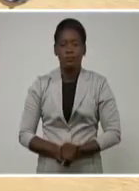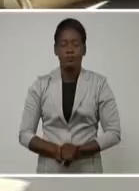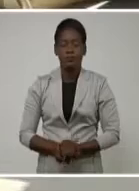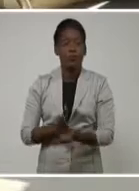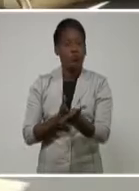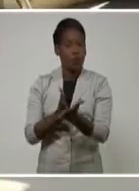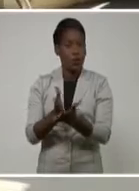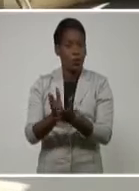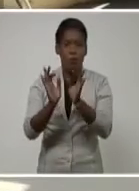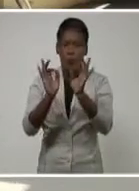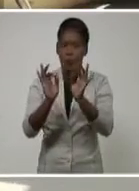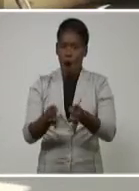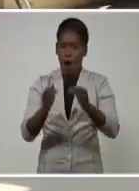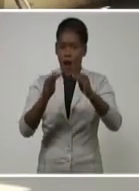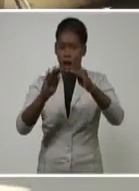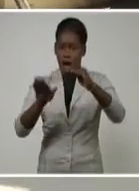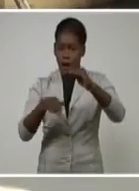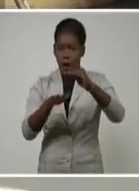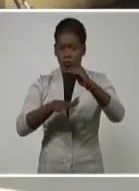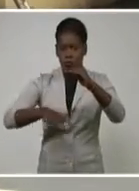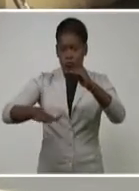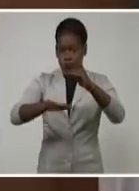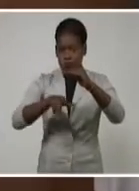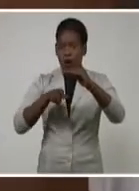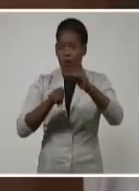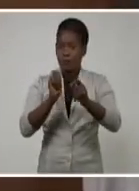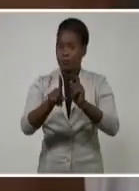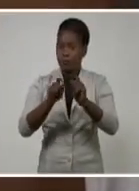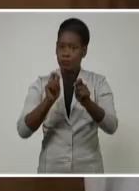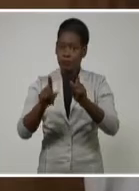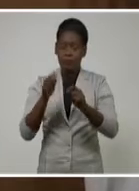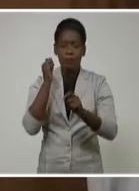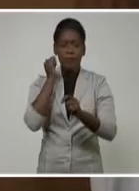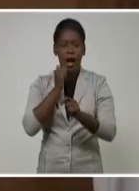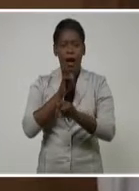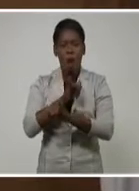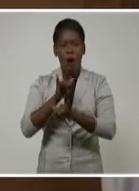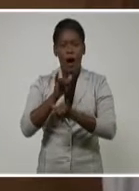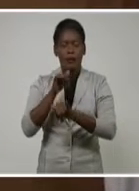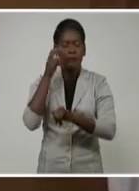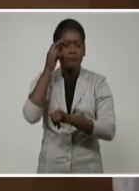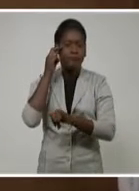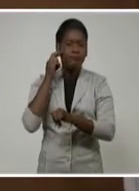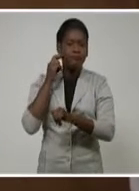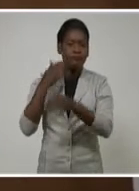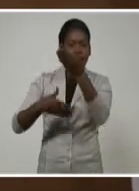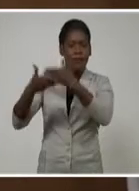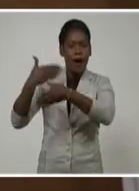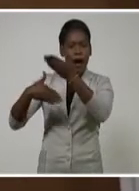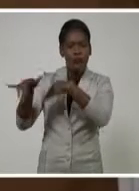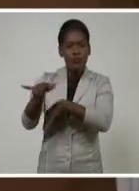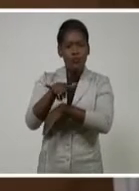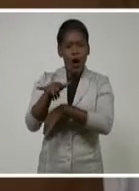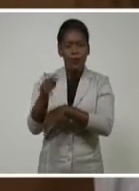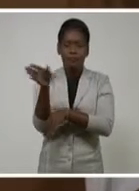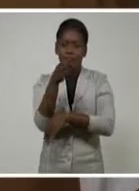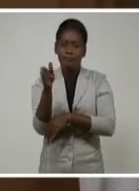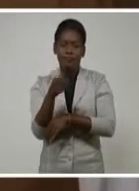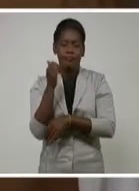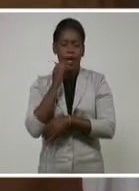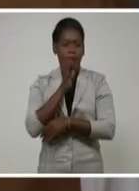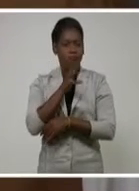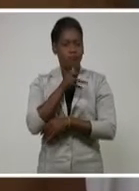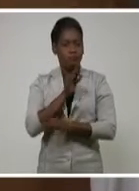uso, lo que pasa es que un poco más adecuada al entorno, un poco más atemperada con los cambios que existen en estos instantes y,